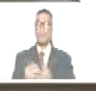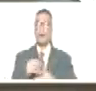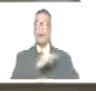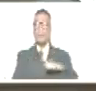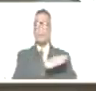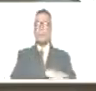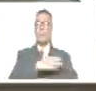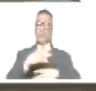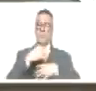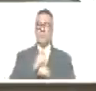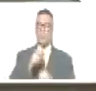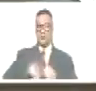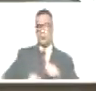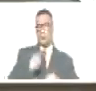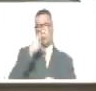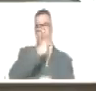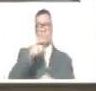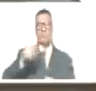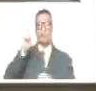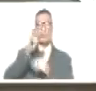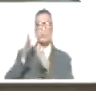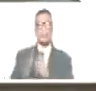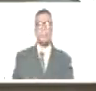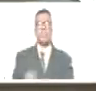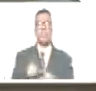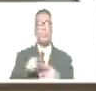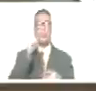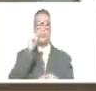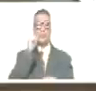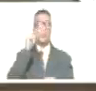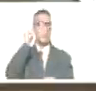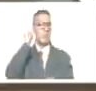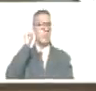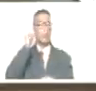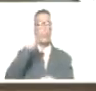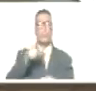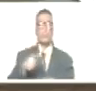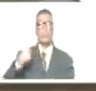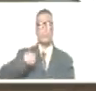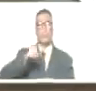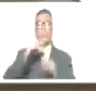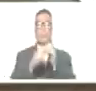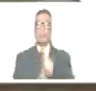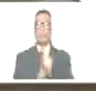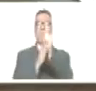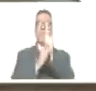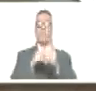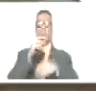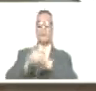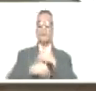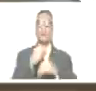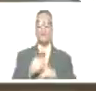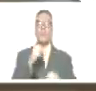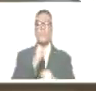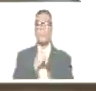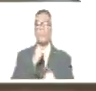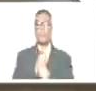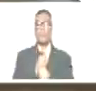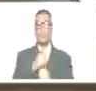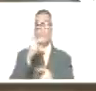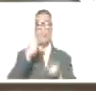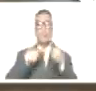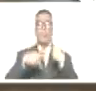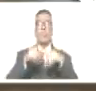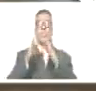del pueblo venezolano en los hombres y mujeres quienes deben encabezar y ejercer las funciones públicas con apego